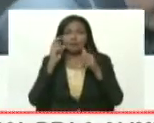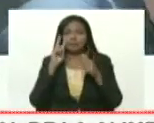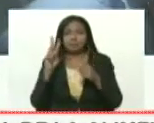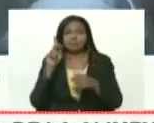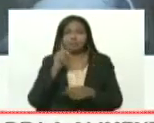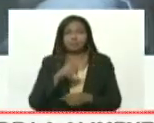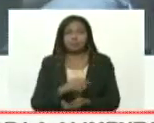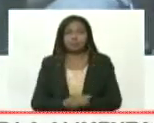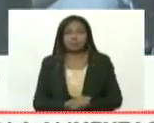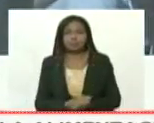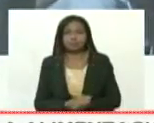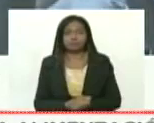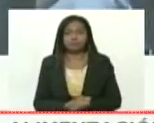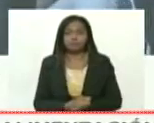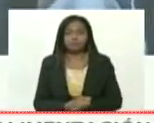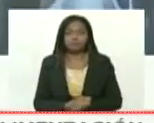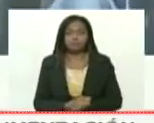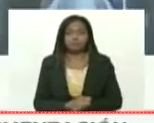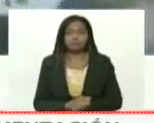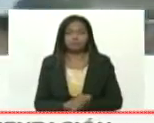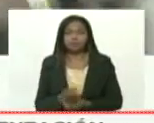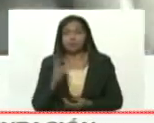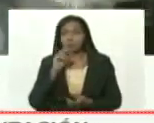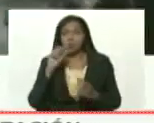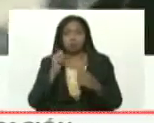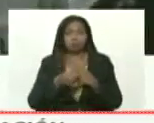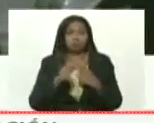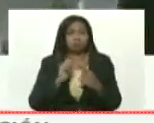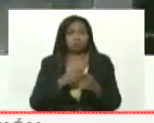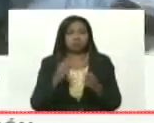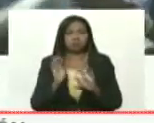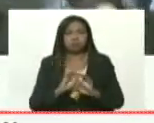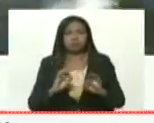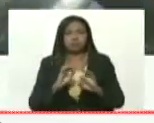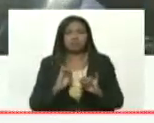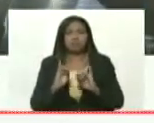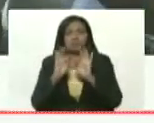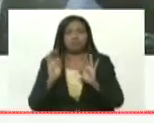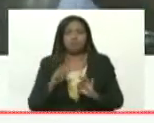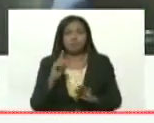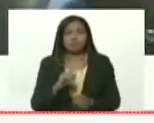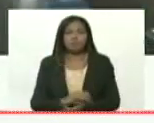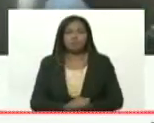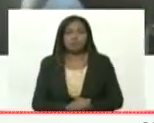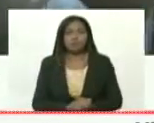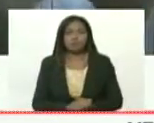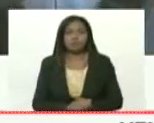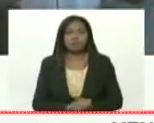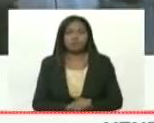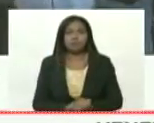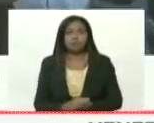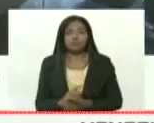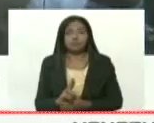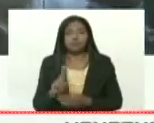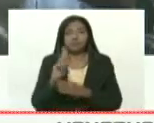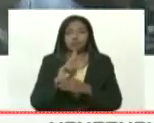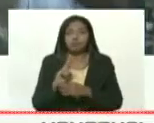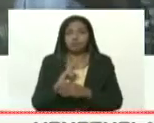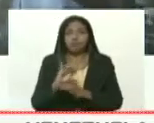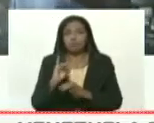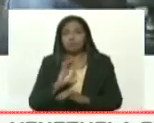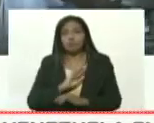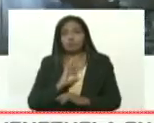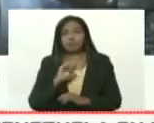maíz, sin concha, con concha. ¿No? La concha de maíz que tiene sus usos y la harina